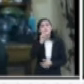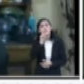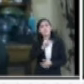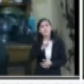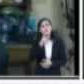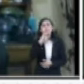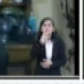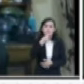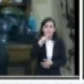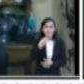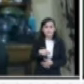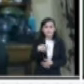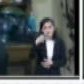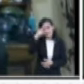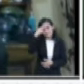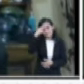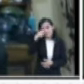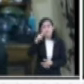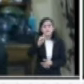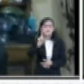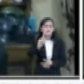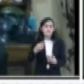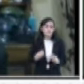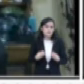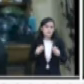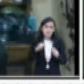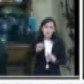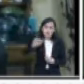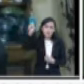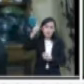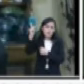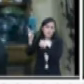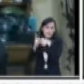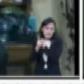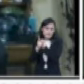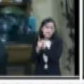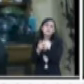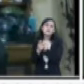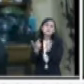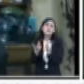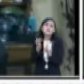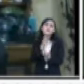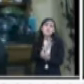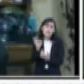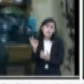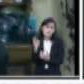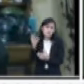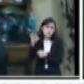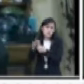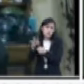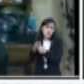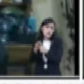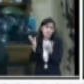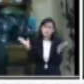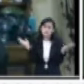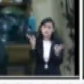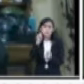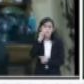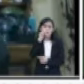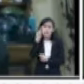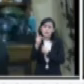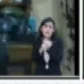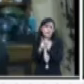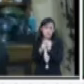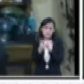ya lo anunció es ir al tribunal electoral este a impugnar la decisión y decir están vio derechos y